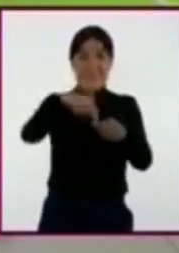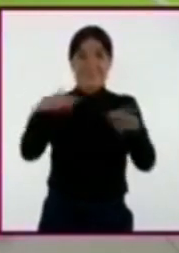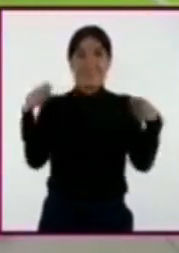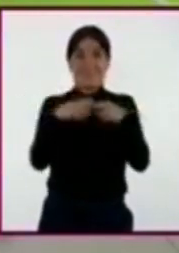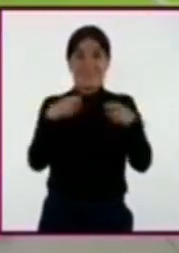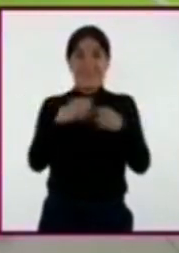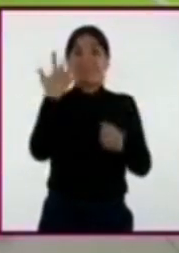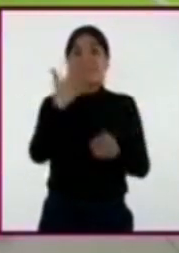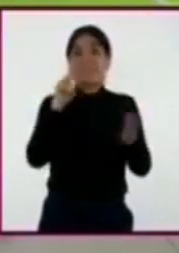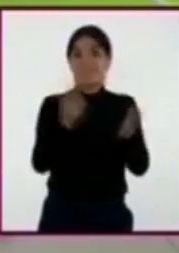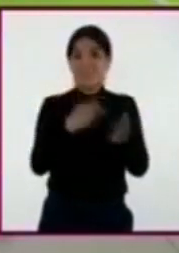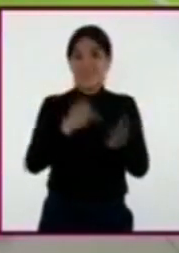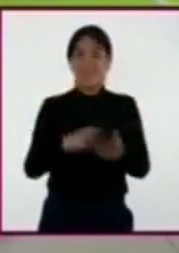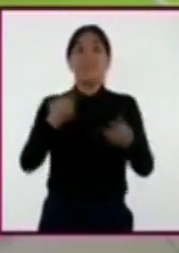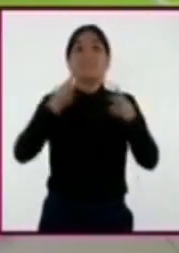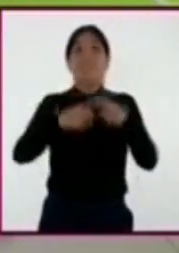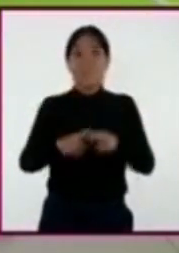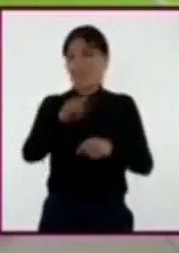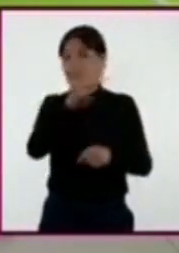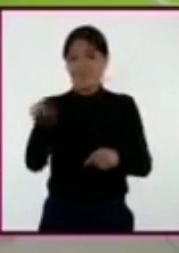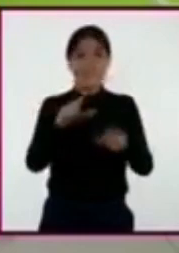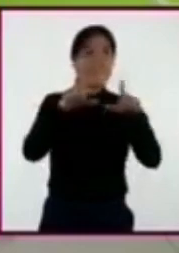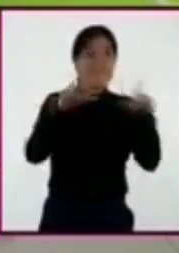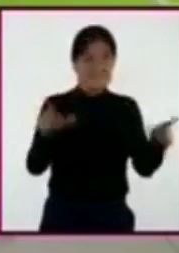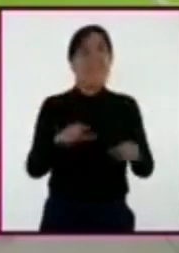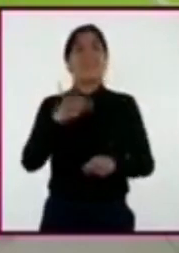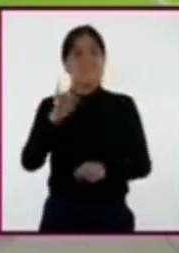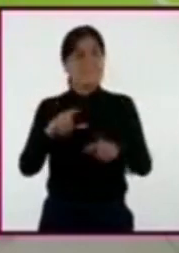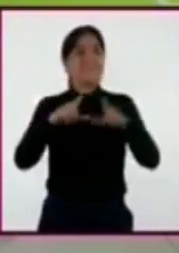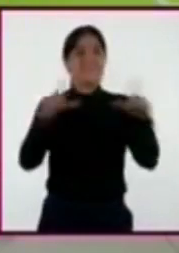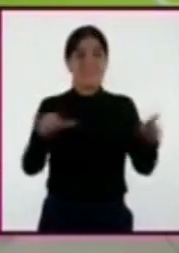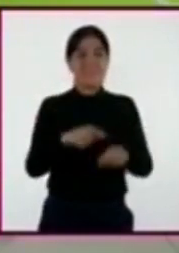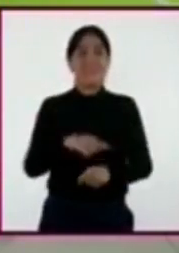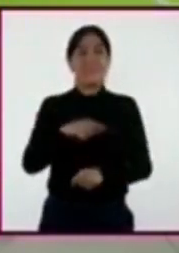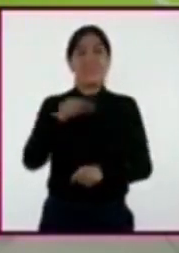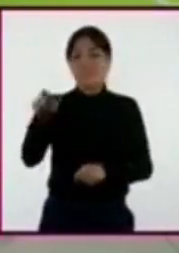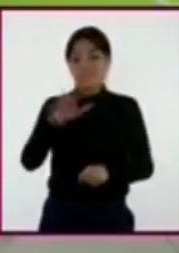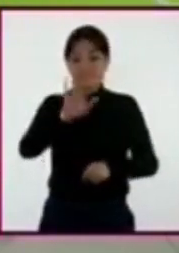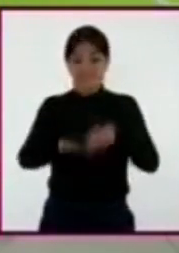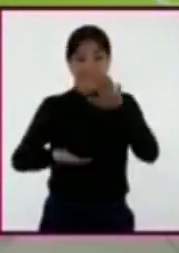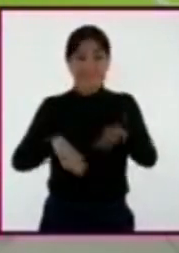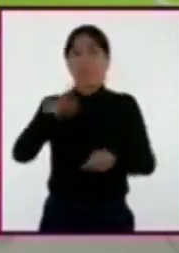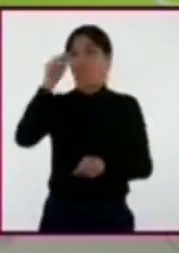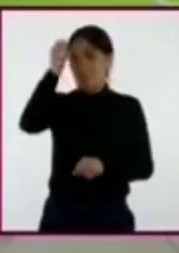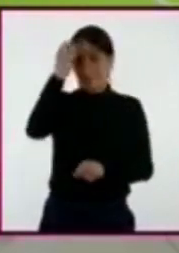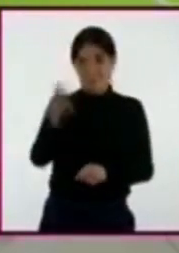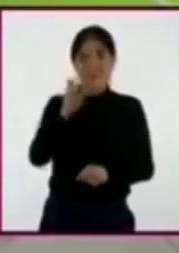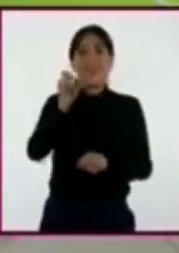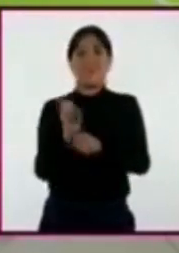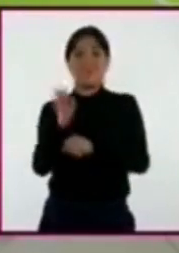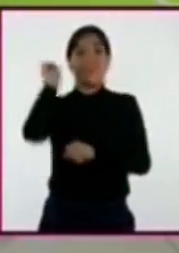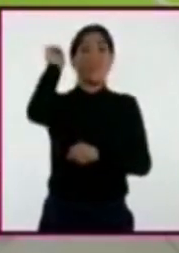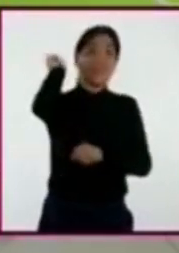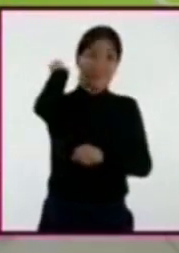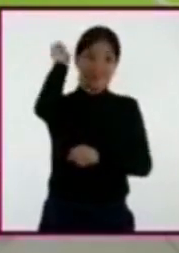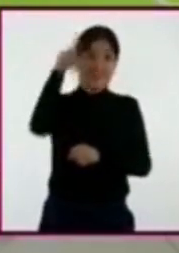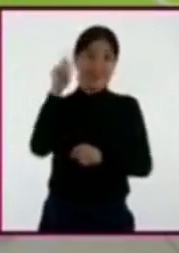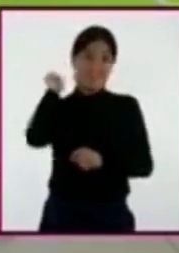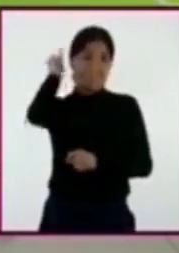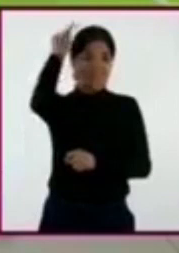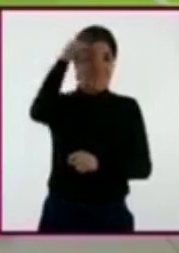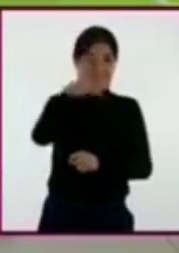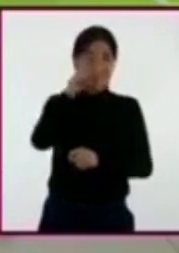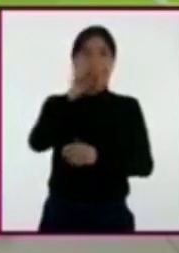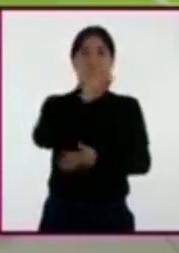hacemos 5 veces. Comenzamos, ¿están listos? Listísimo. Que no se te olviden tus tres pasos. Tu lanzamiento sale por atrás de la cabeza,